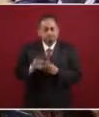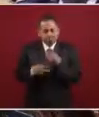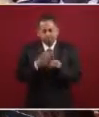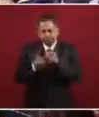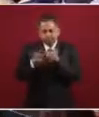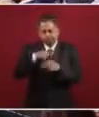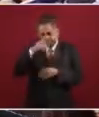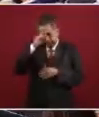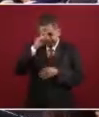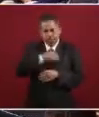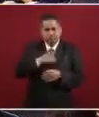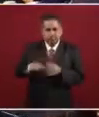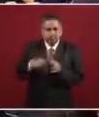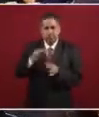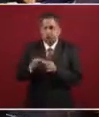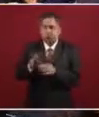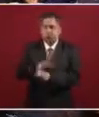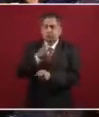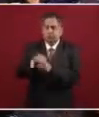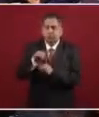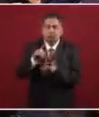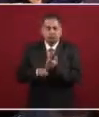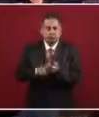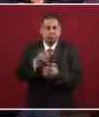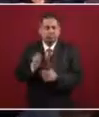vamos nosotros a cumplir en todo. O sea,